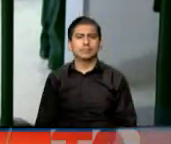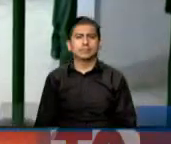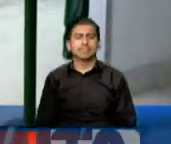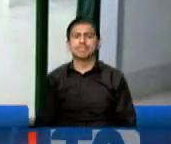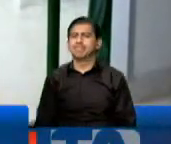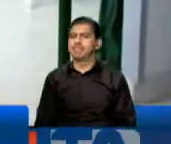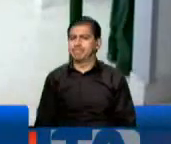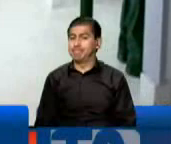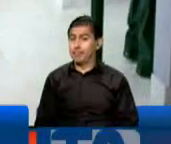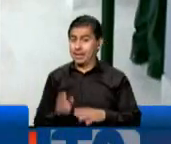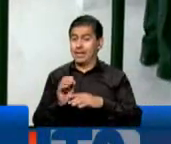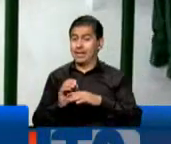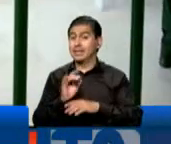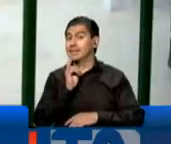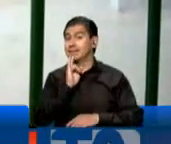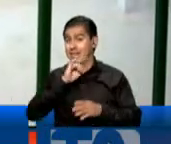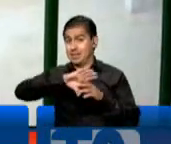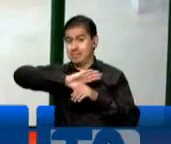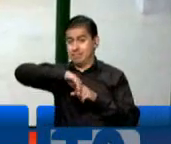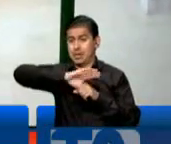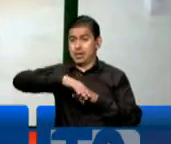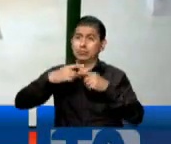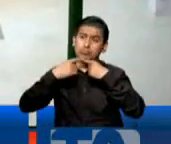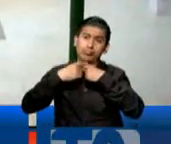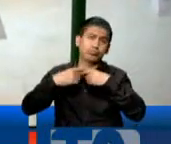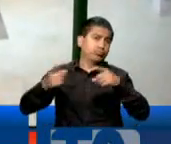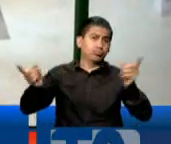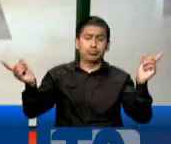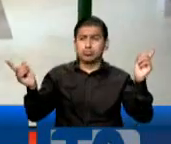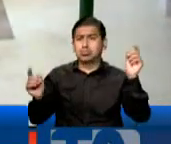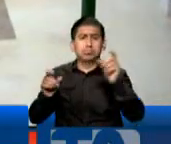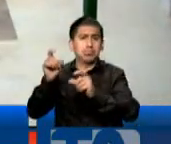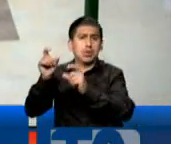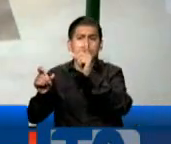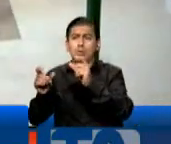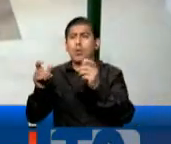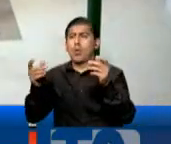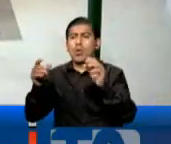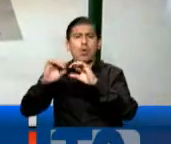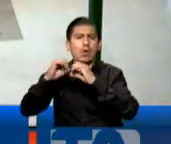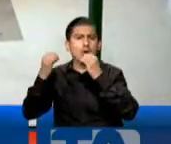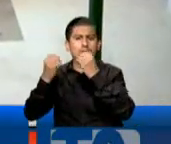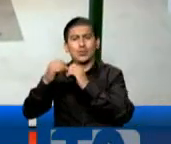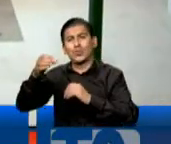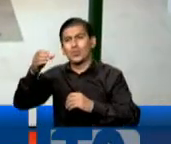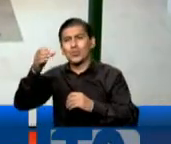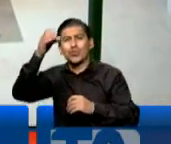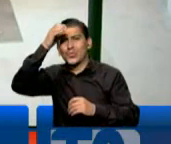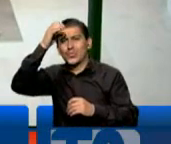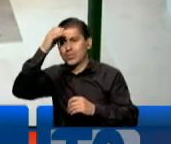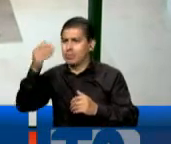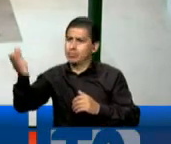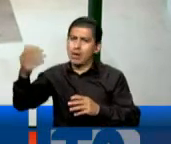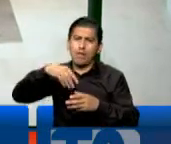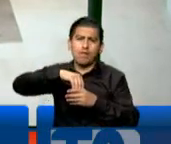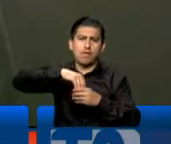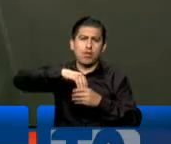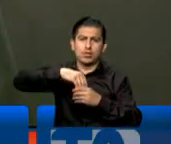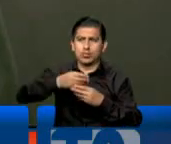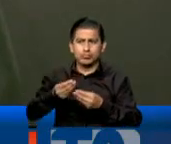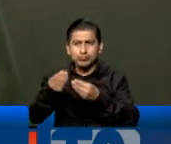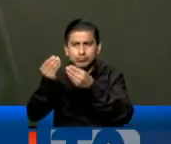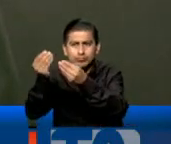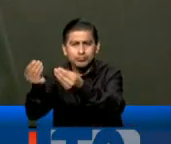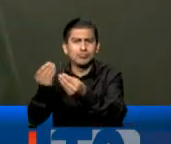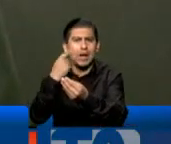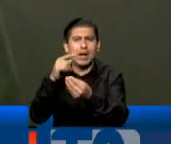La Embajada de los Estados Unidos en el Ecuador invita a las instituciones culturales del país al concurso Fondo del Embajador para